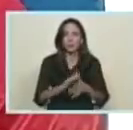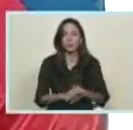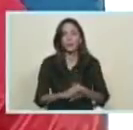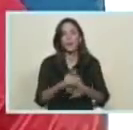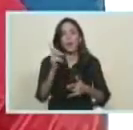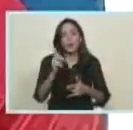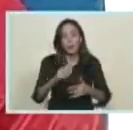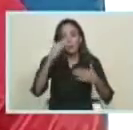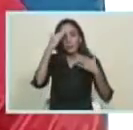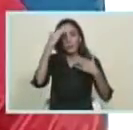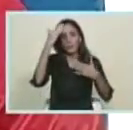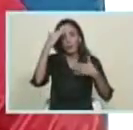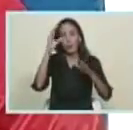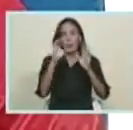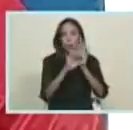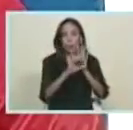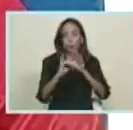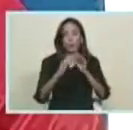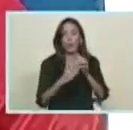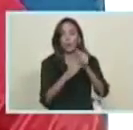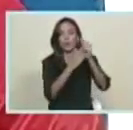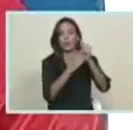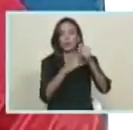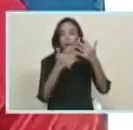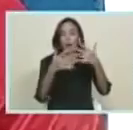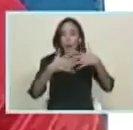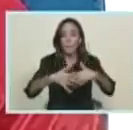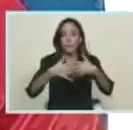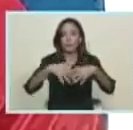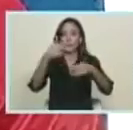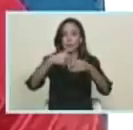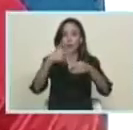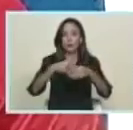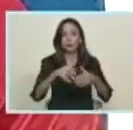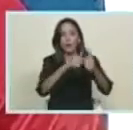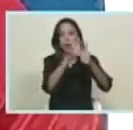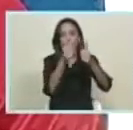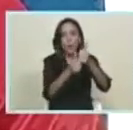los constituyentistas y líderes petroleros, Will Rangel,